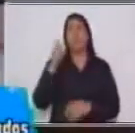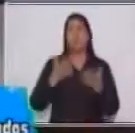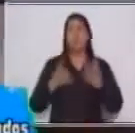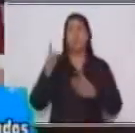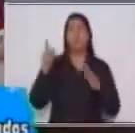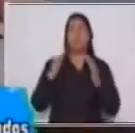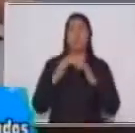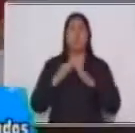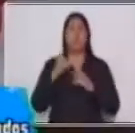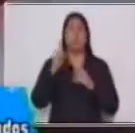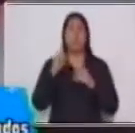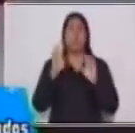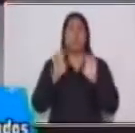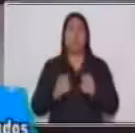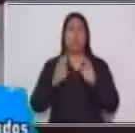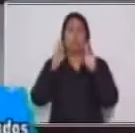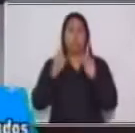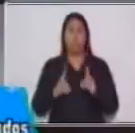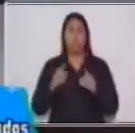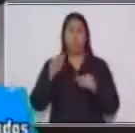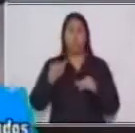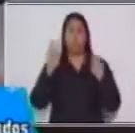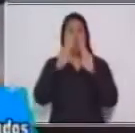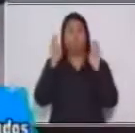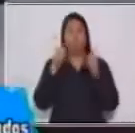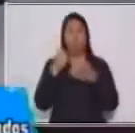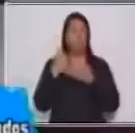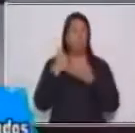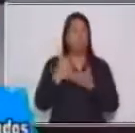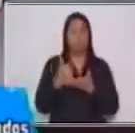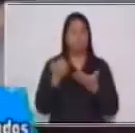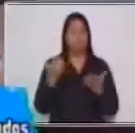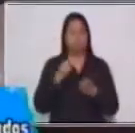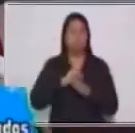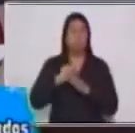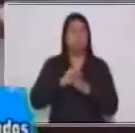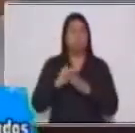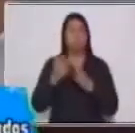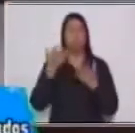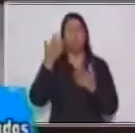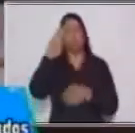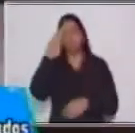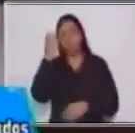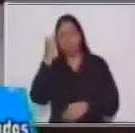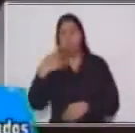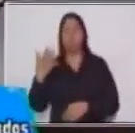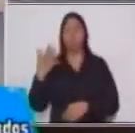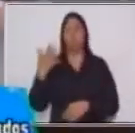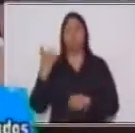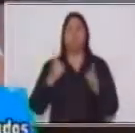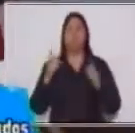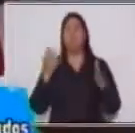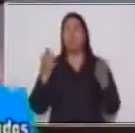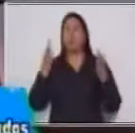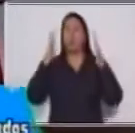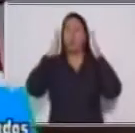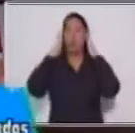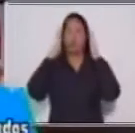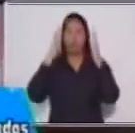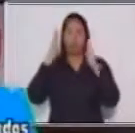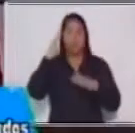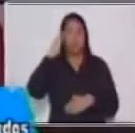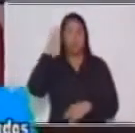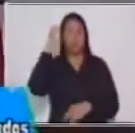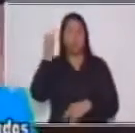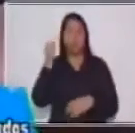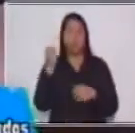les ayudará a ejercitar habilidades y destrezas como la atención, la memoria, la habilidad numérica y